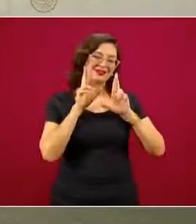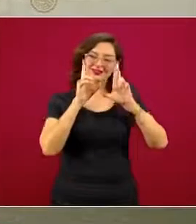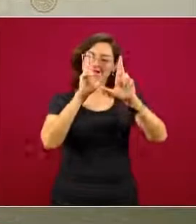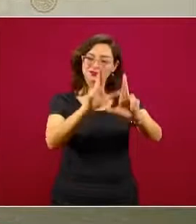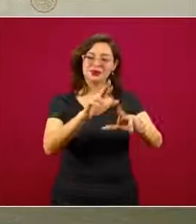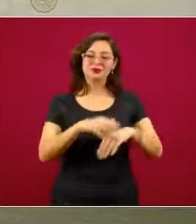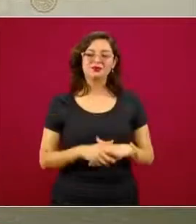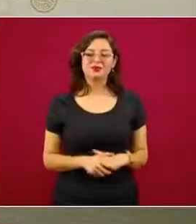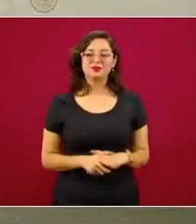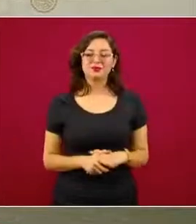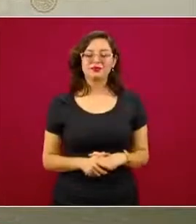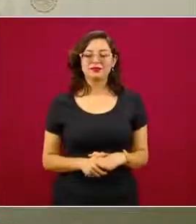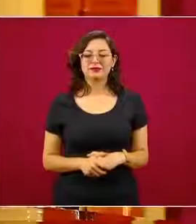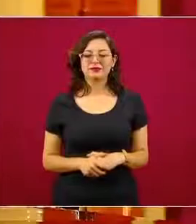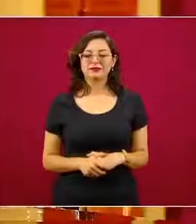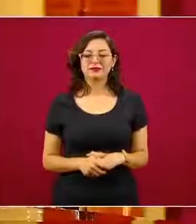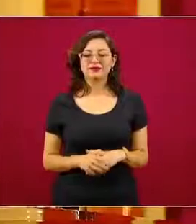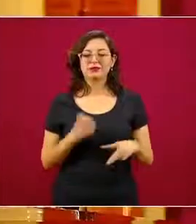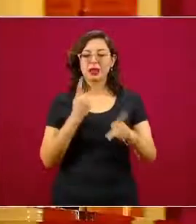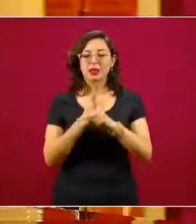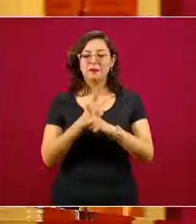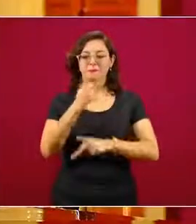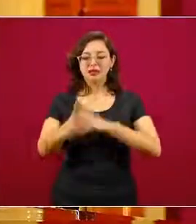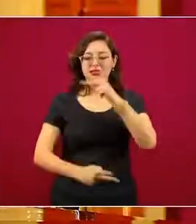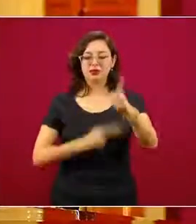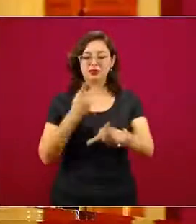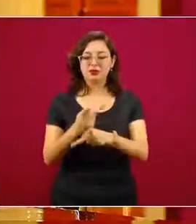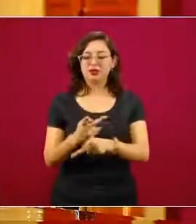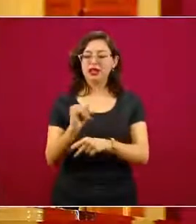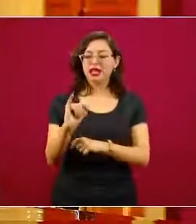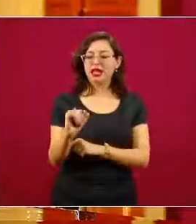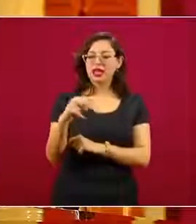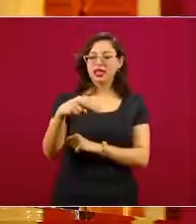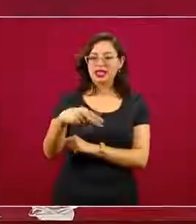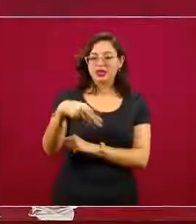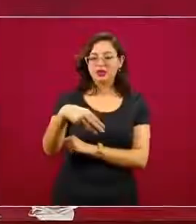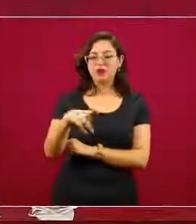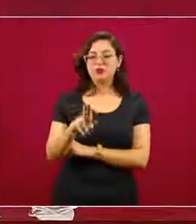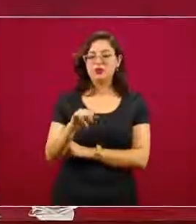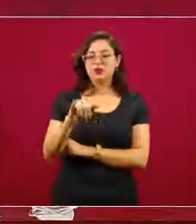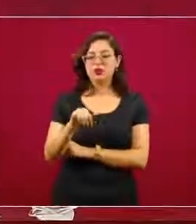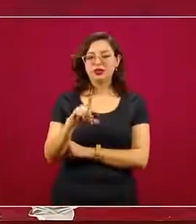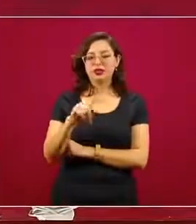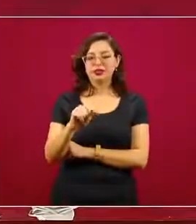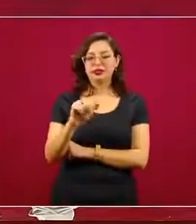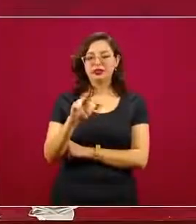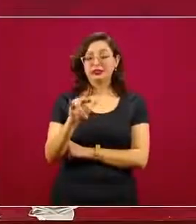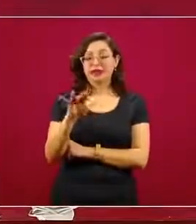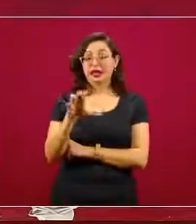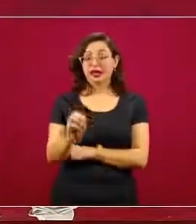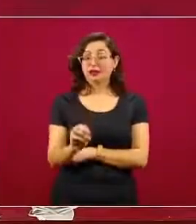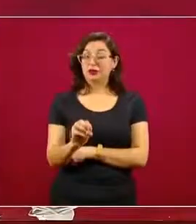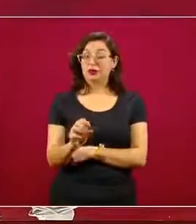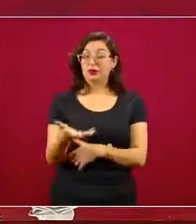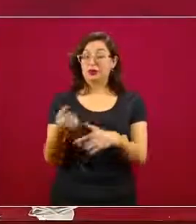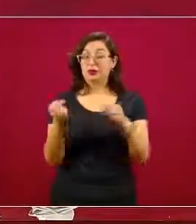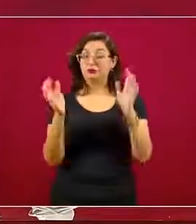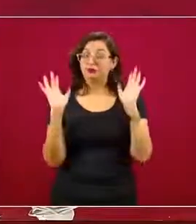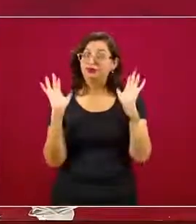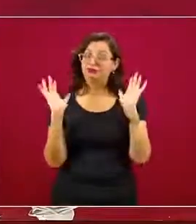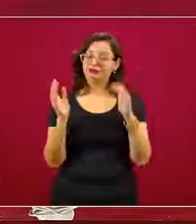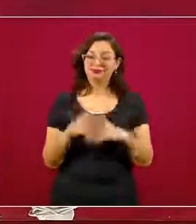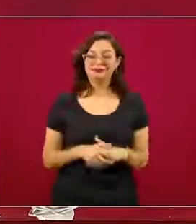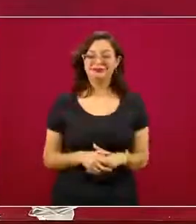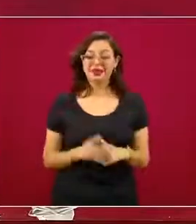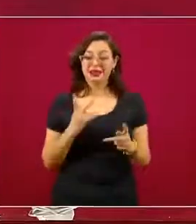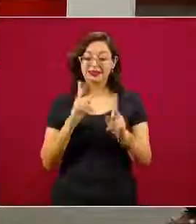Esto se le ha denominado pasaporte inmunitario. La idea que se ha pensado es, y por eso la analogía